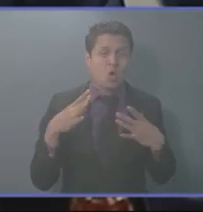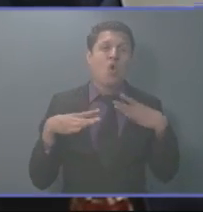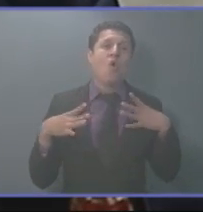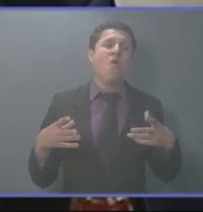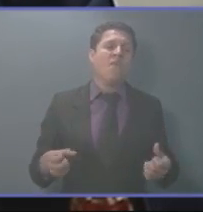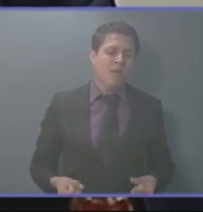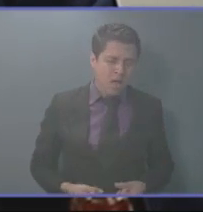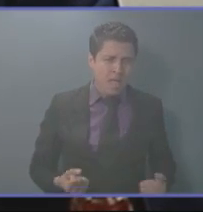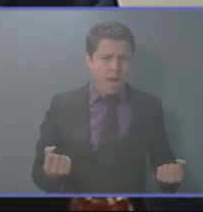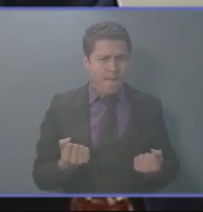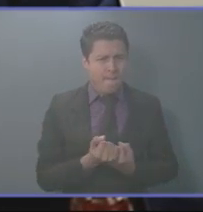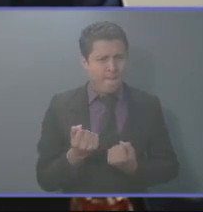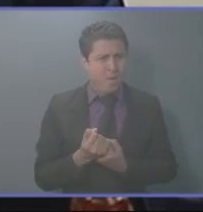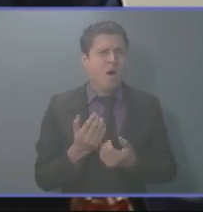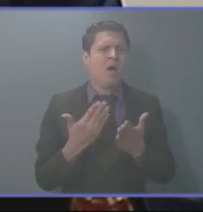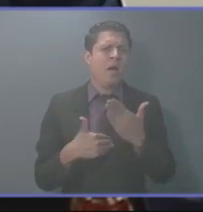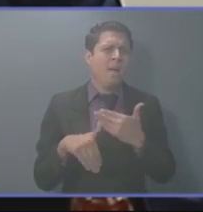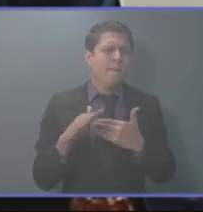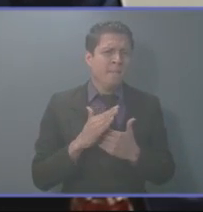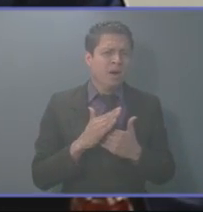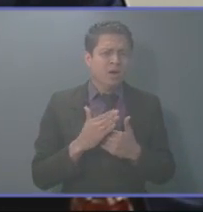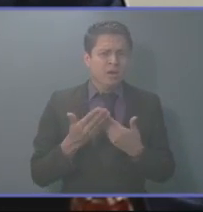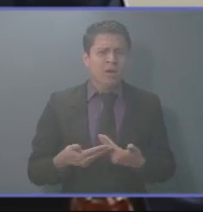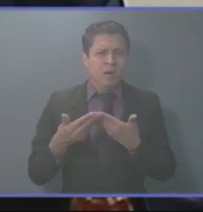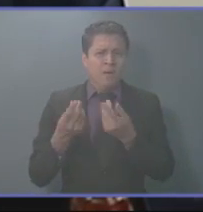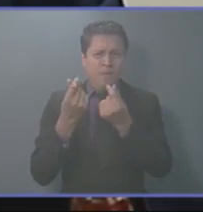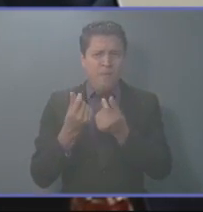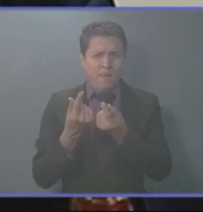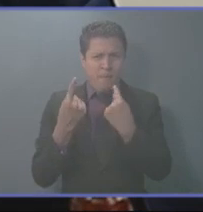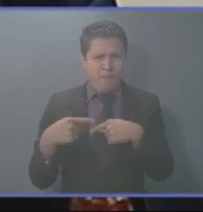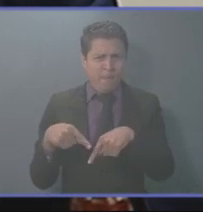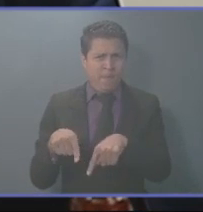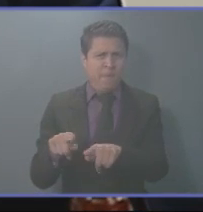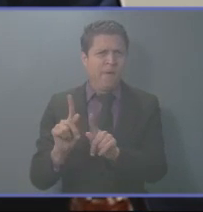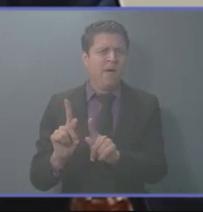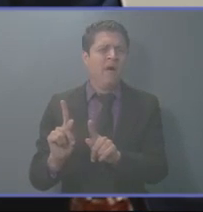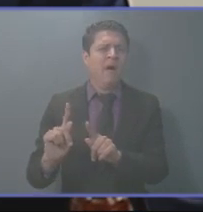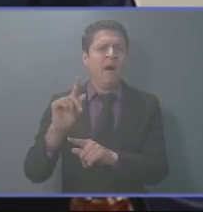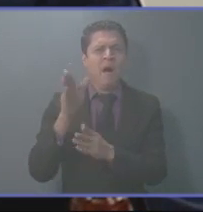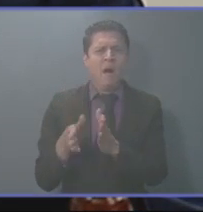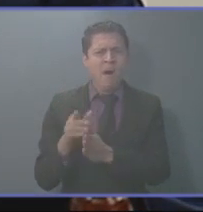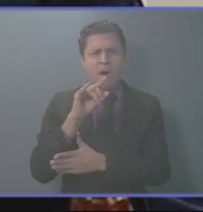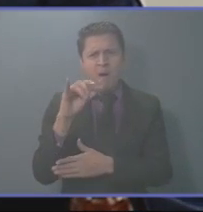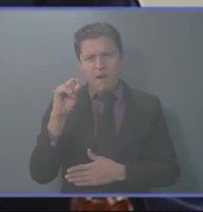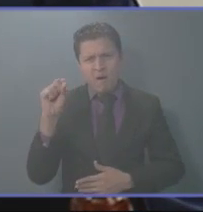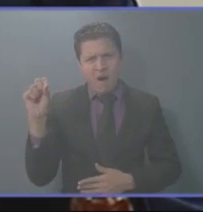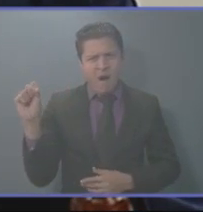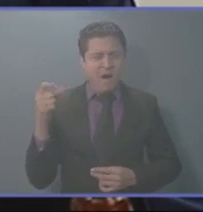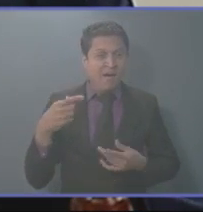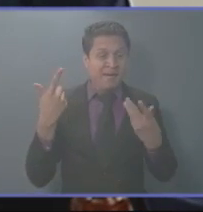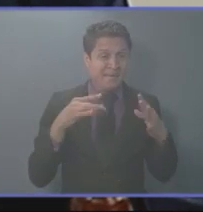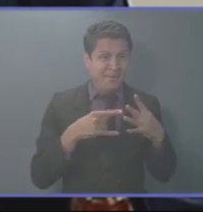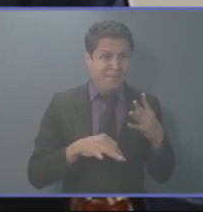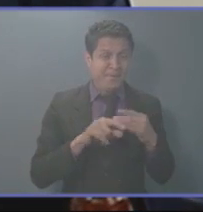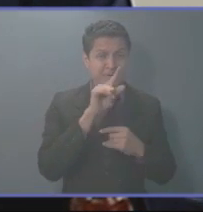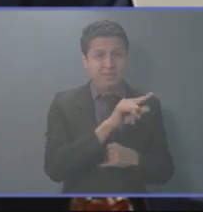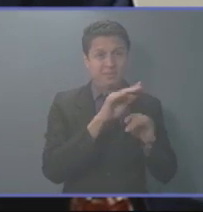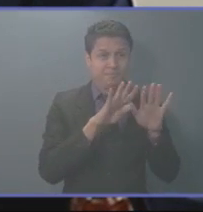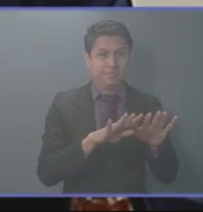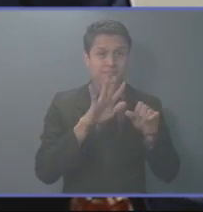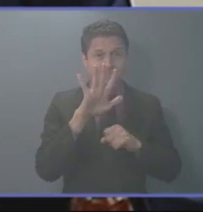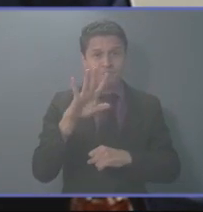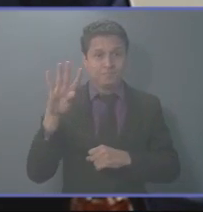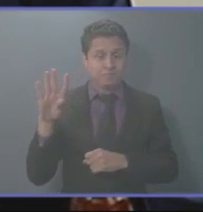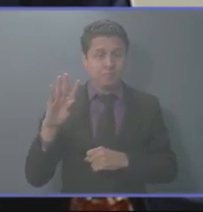gobierno aumente la inversión en el Seguro Social, que por ley, desde 1954,